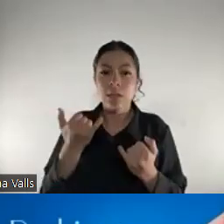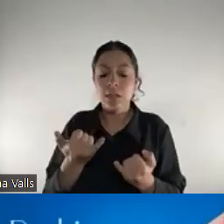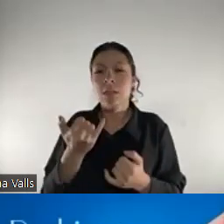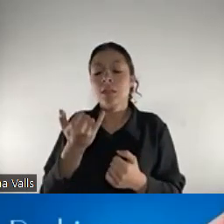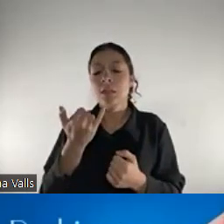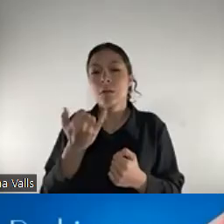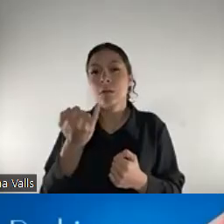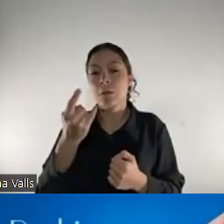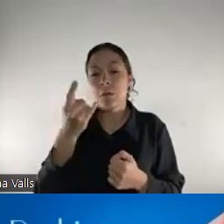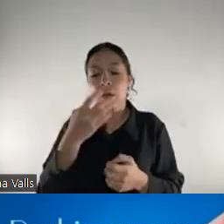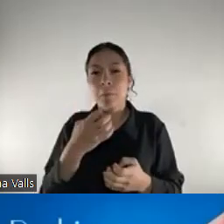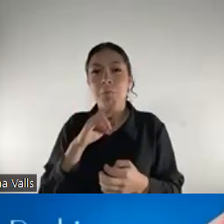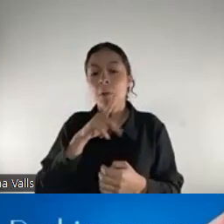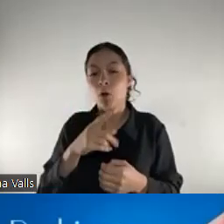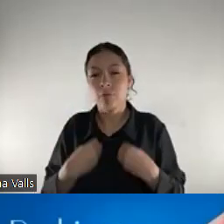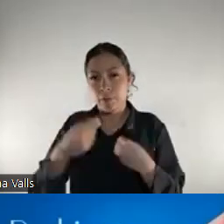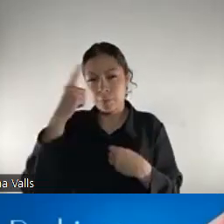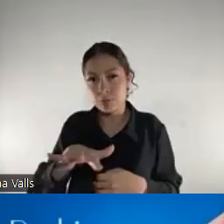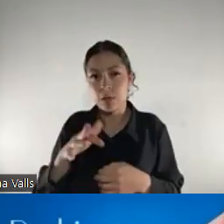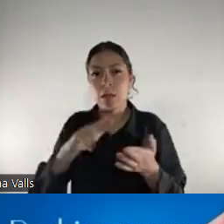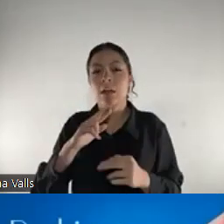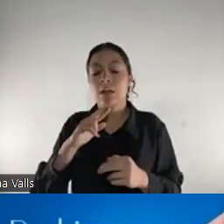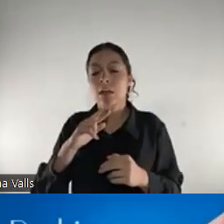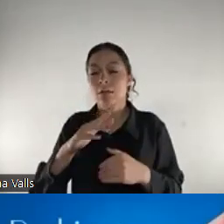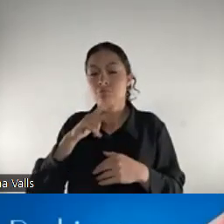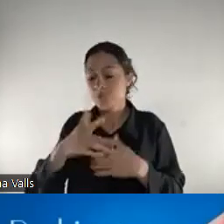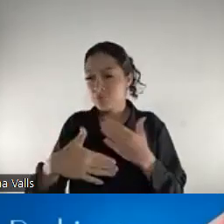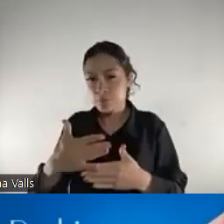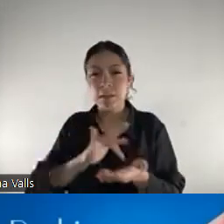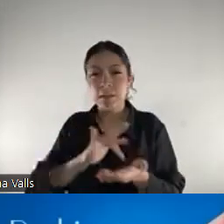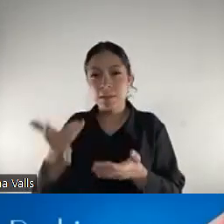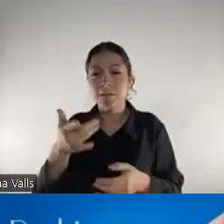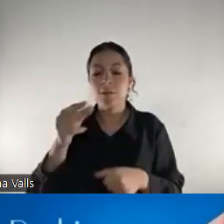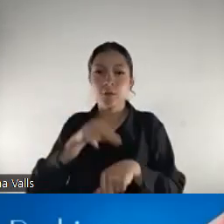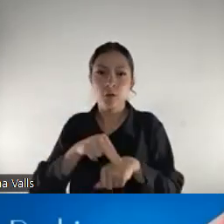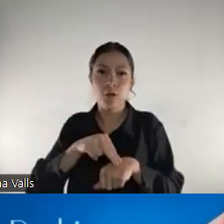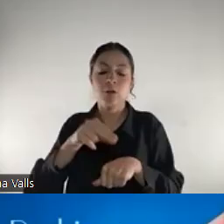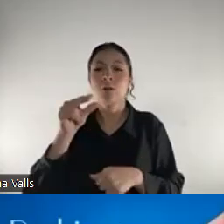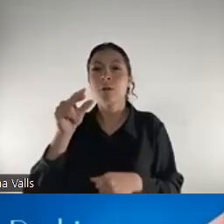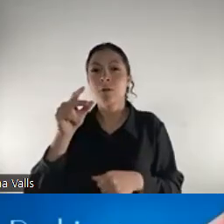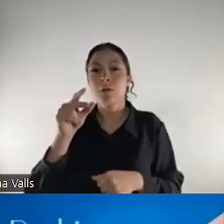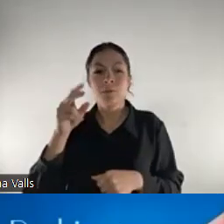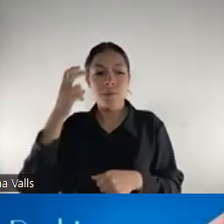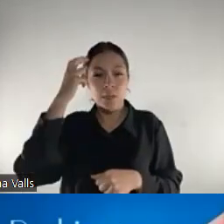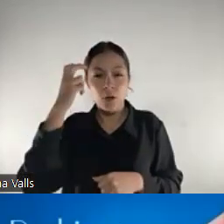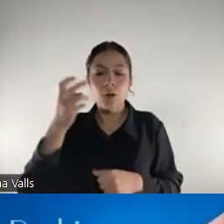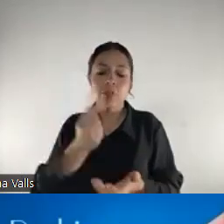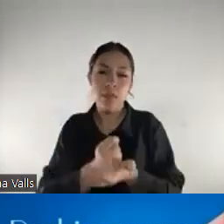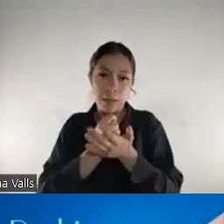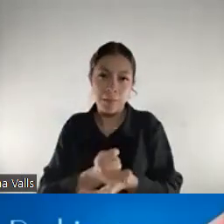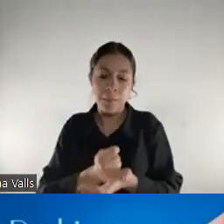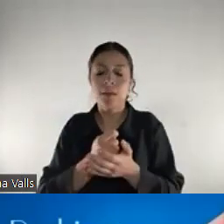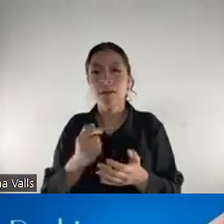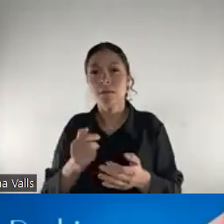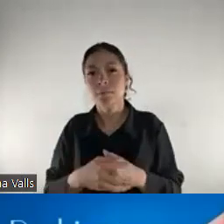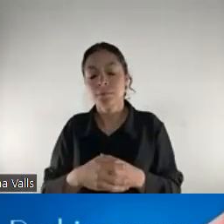a todos los asistentes, maestras, maestros, padres de familia, doctores, médicos, psicólogos, terapeutas que vemos, quienes ya